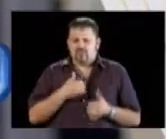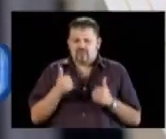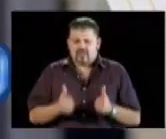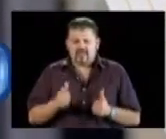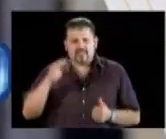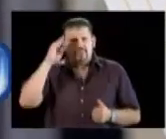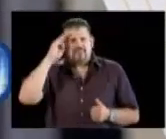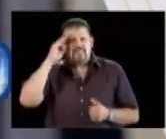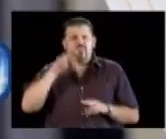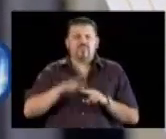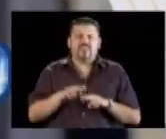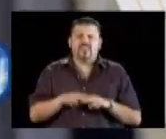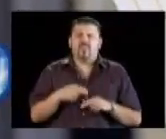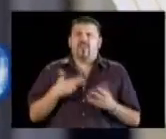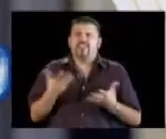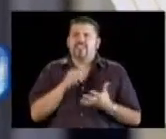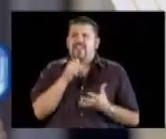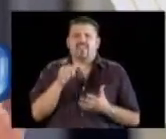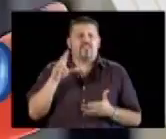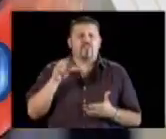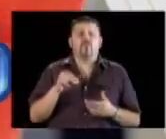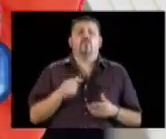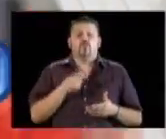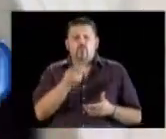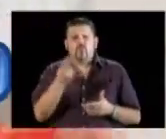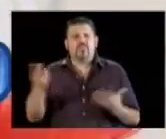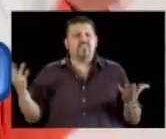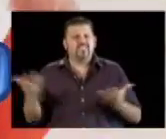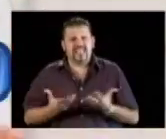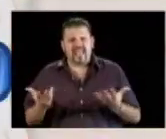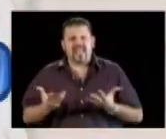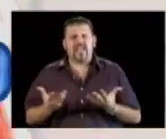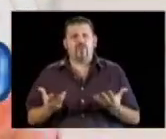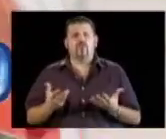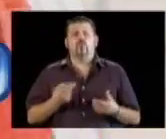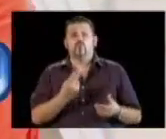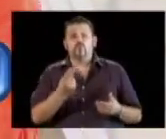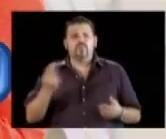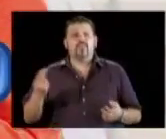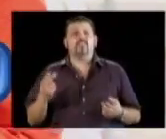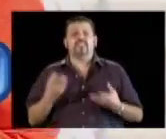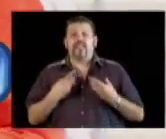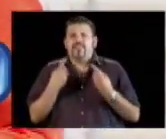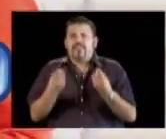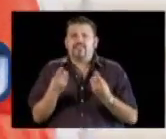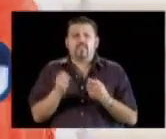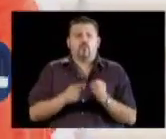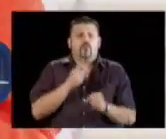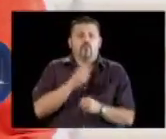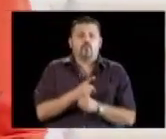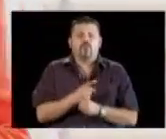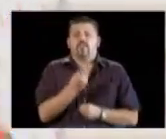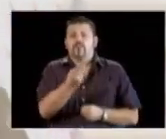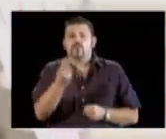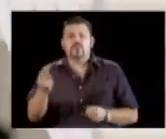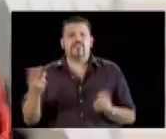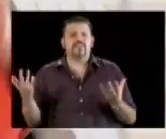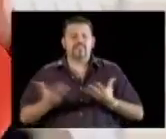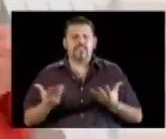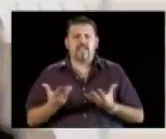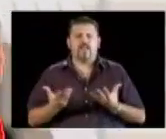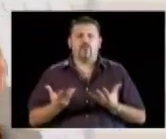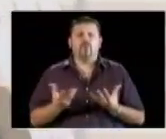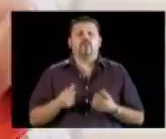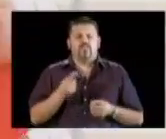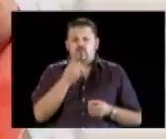nada. Háganlo por ustedes. Nunca es tarde para empezar, para darse una oportunidad por ustedes.